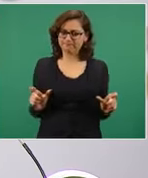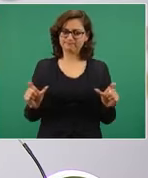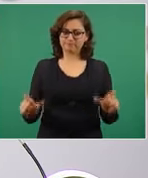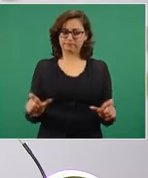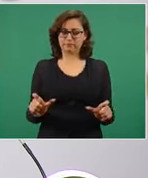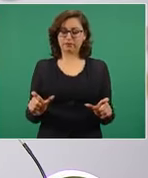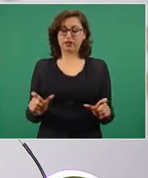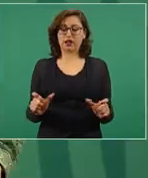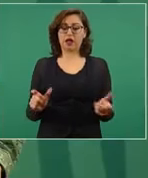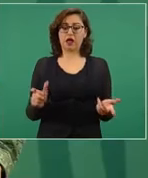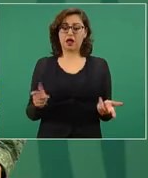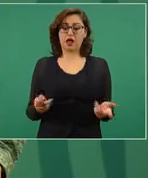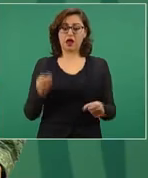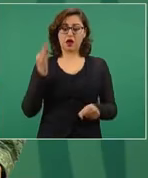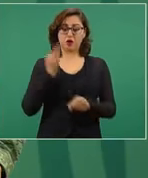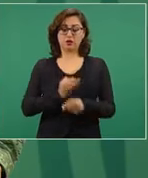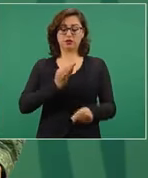digamos, con